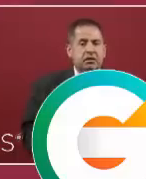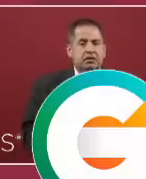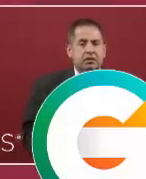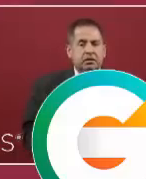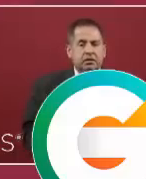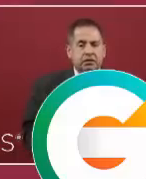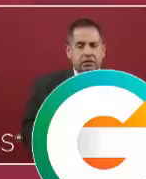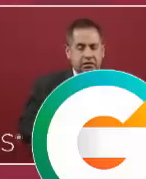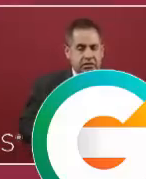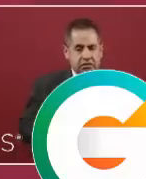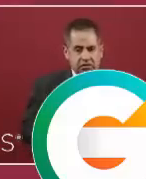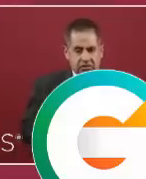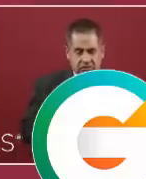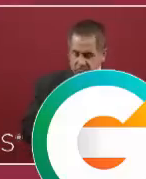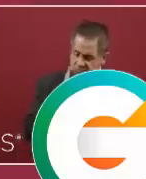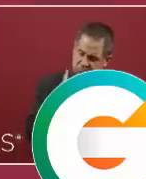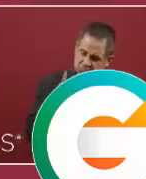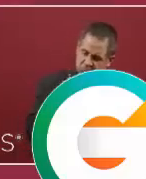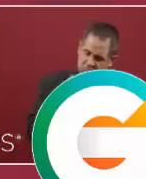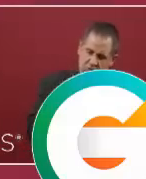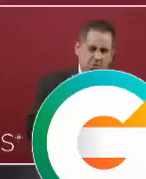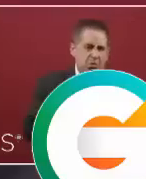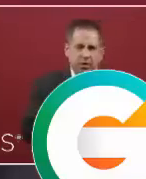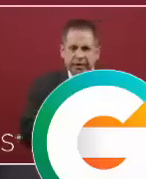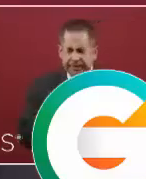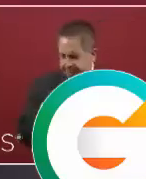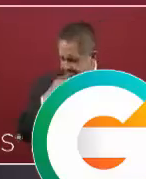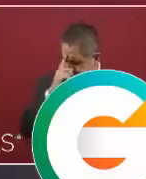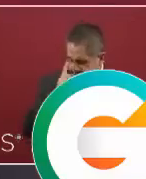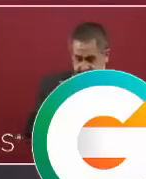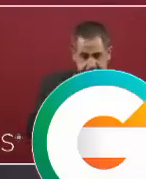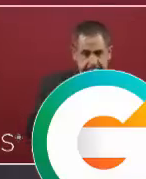y baso mi optimismo en que